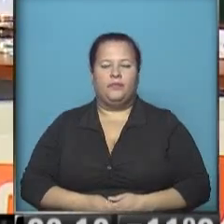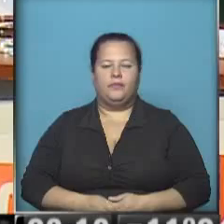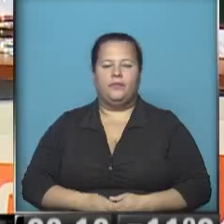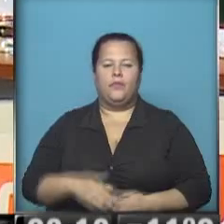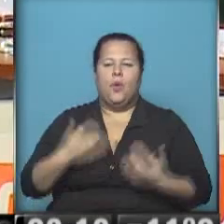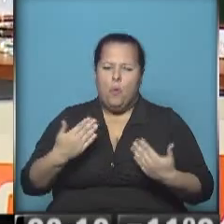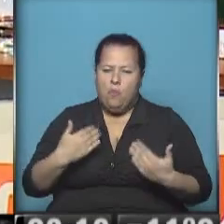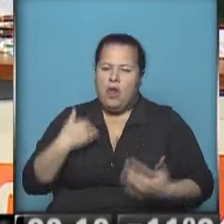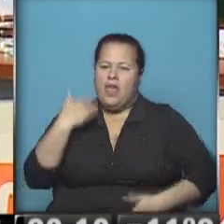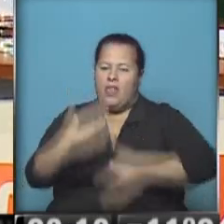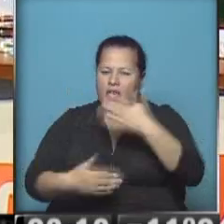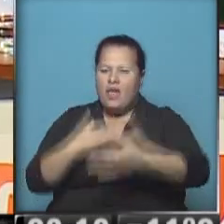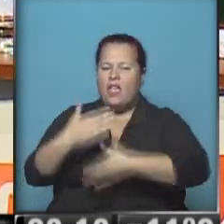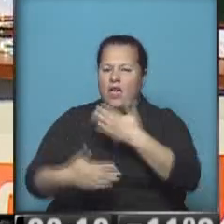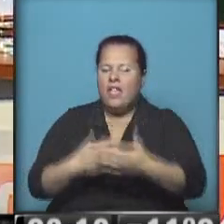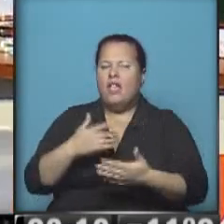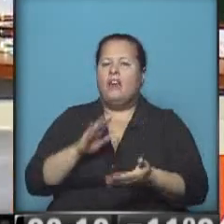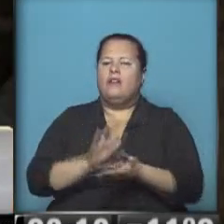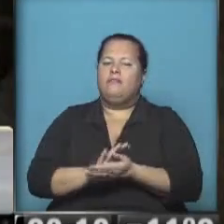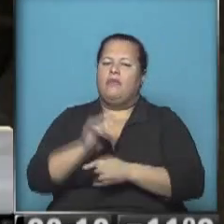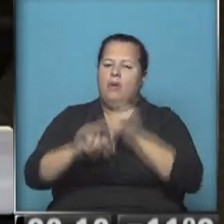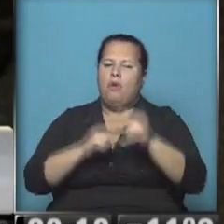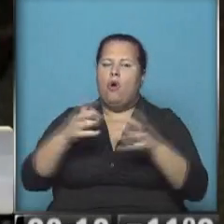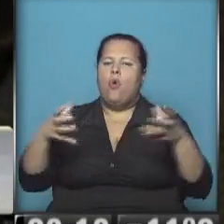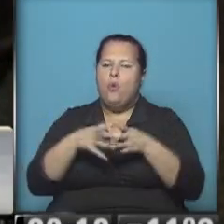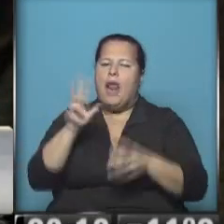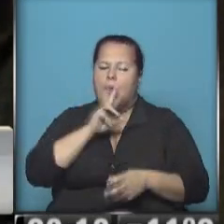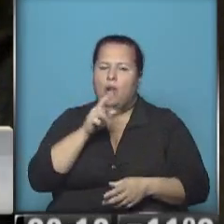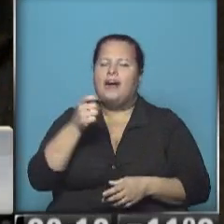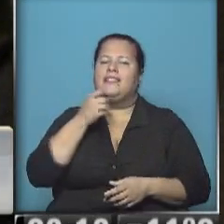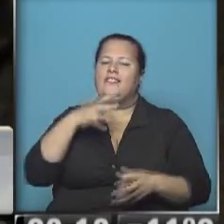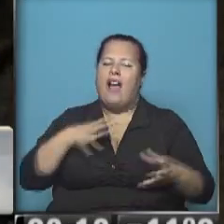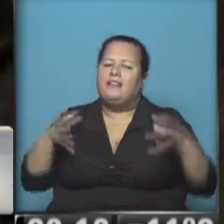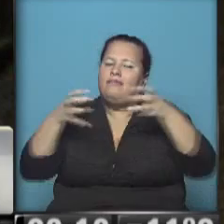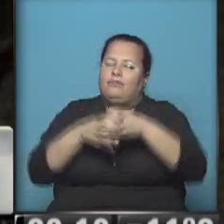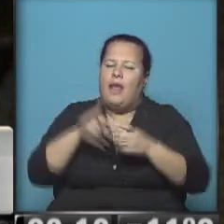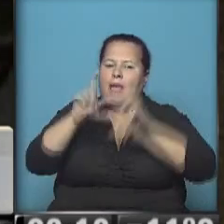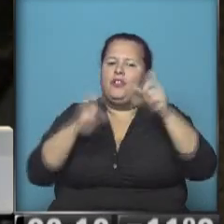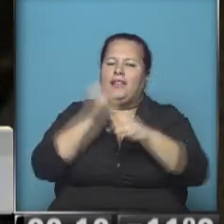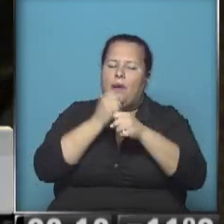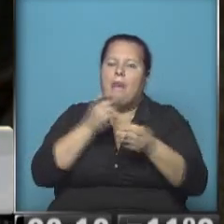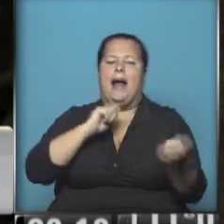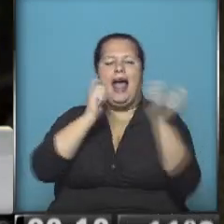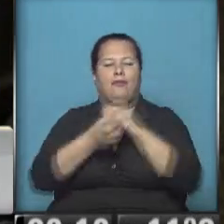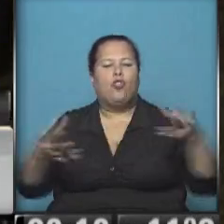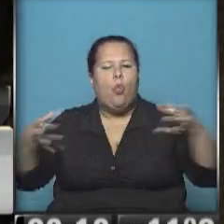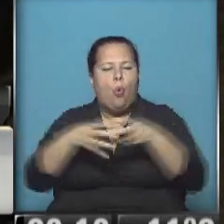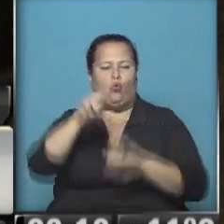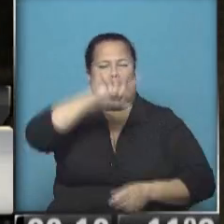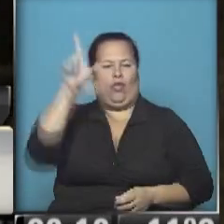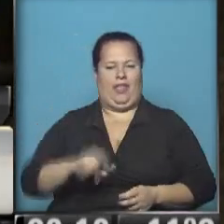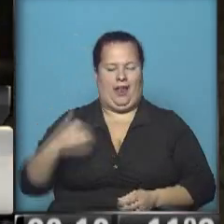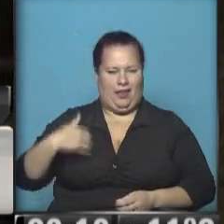¿Puede progresar sustancialmente el movimiento de la mujer si no se une a una lucha de los trabajadores por un cambio integral del país?